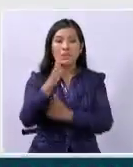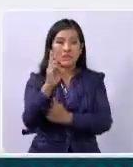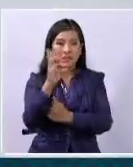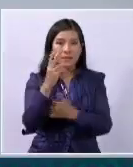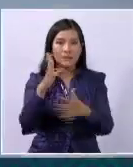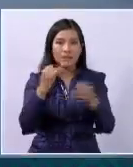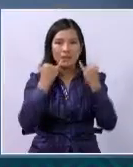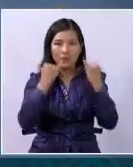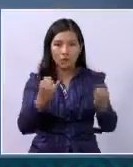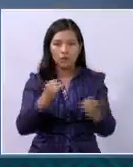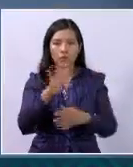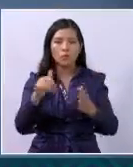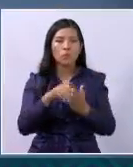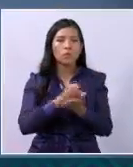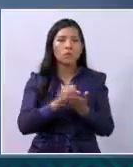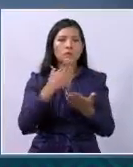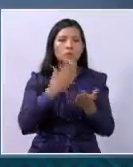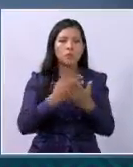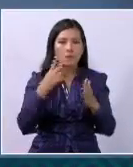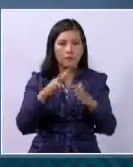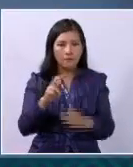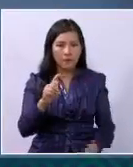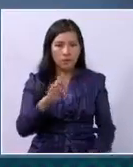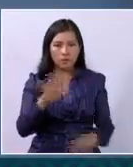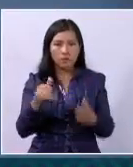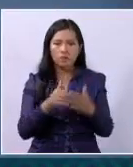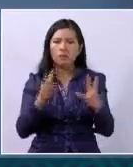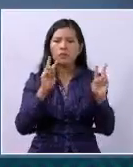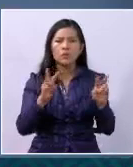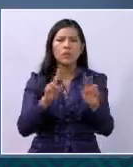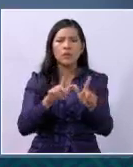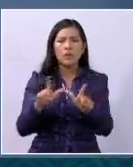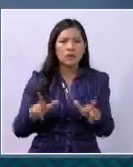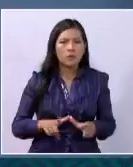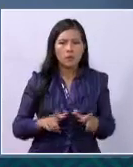en San Buenaventura es que existen